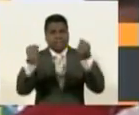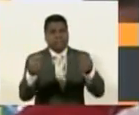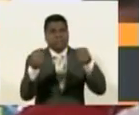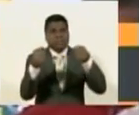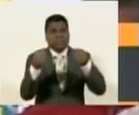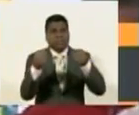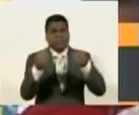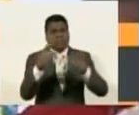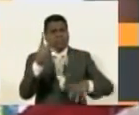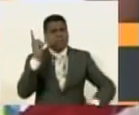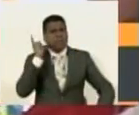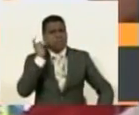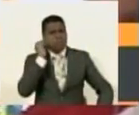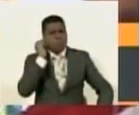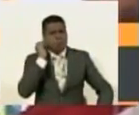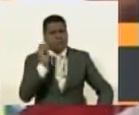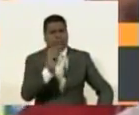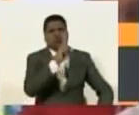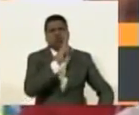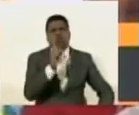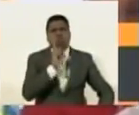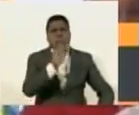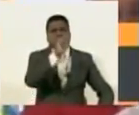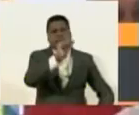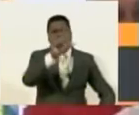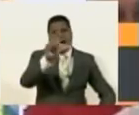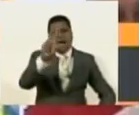compañera Almeida.